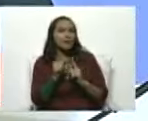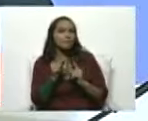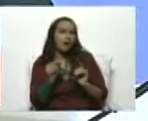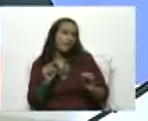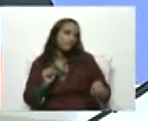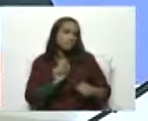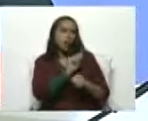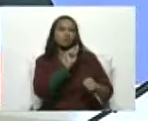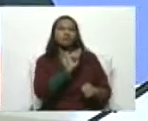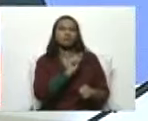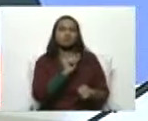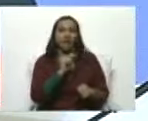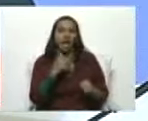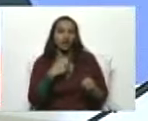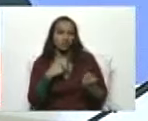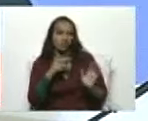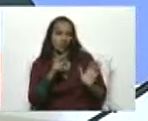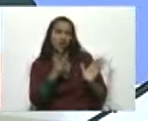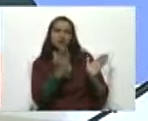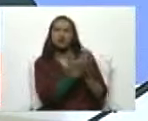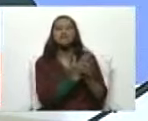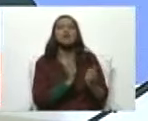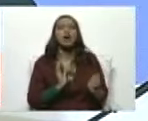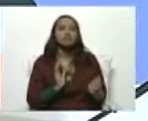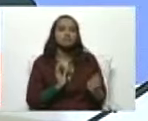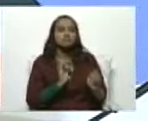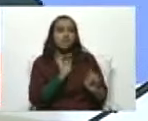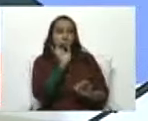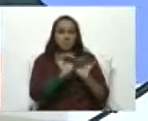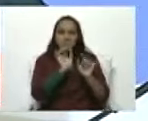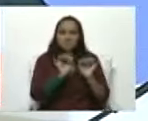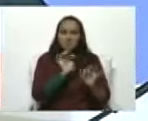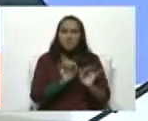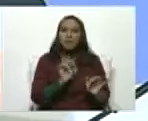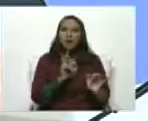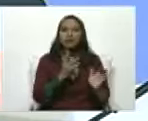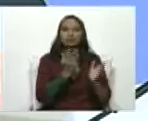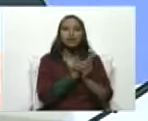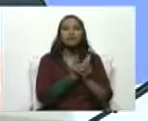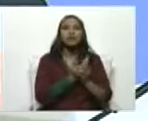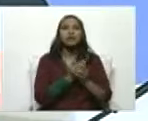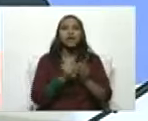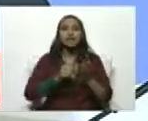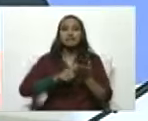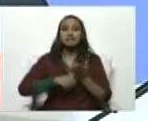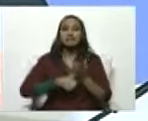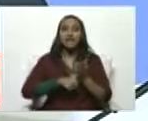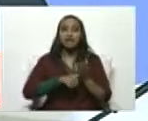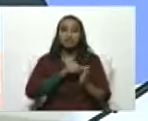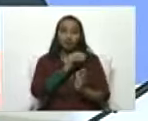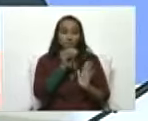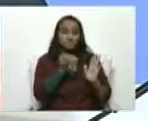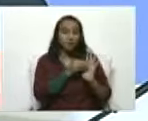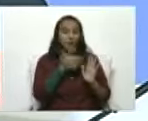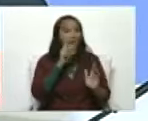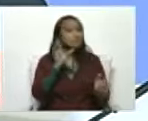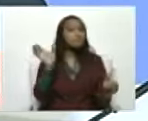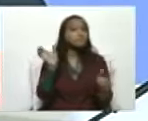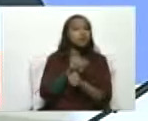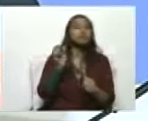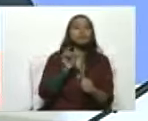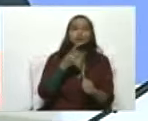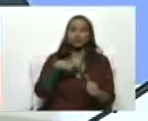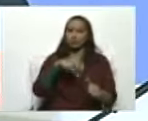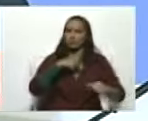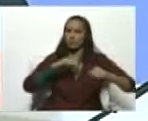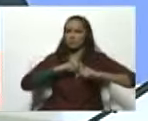Me voy a registrar. Regístrate. Apenas pongas tu cédula, nosotros cruzamos con todo, ¿yo?